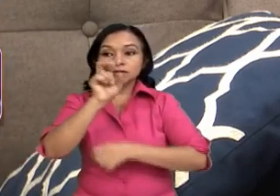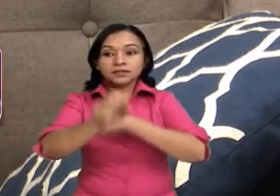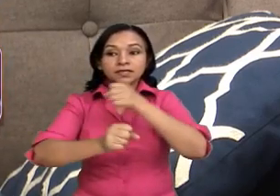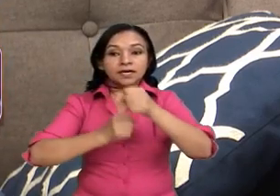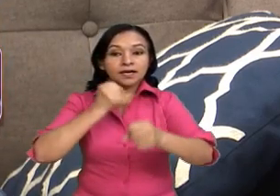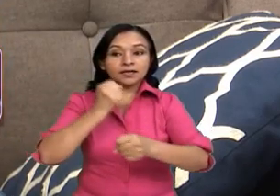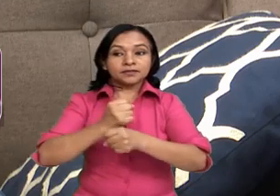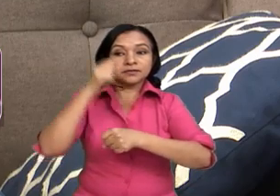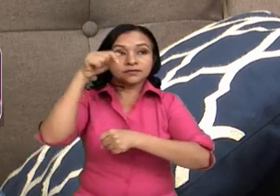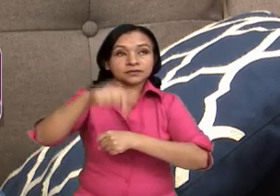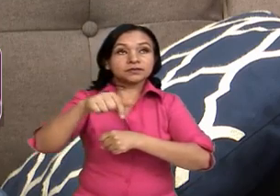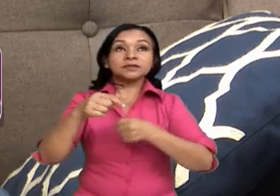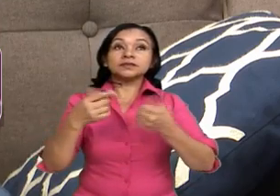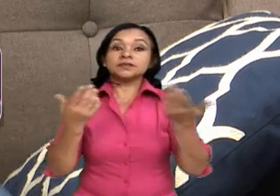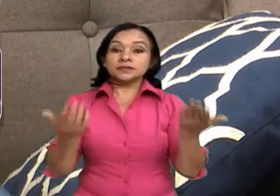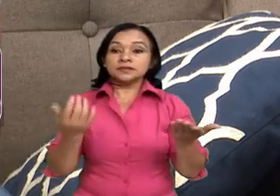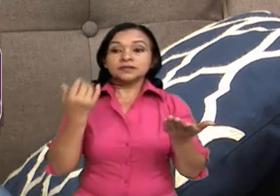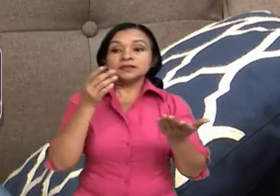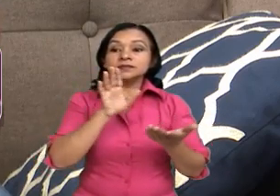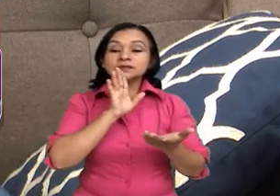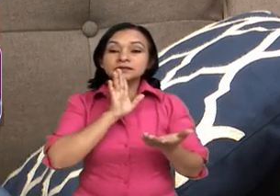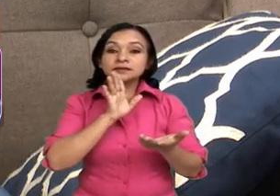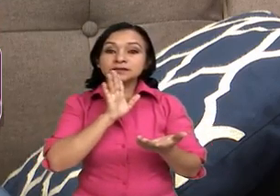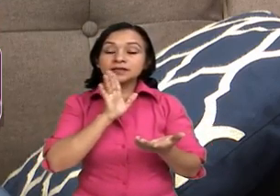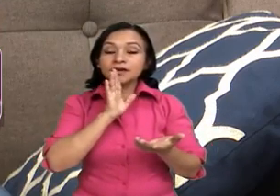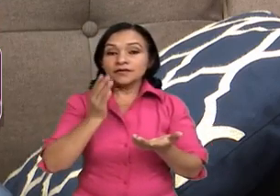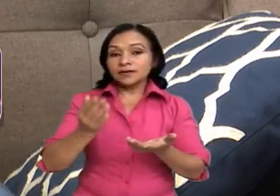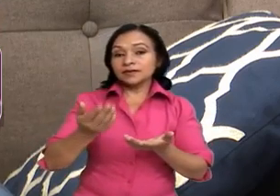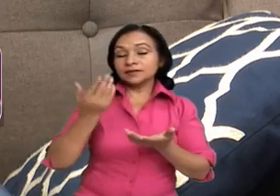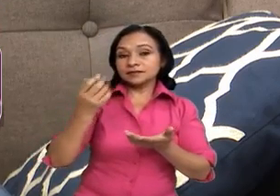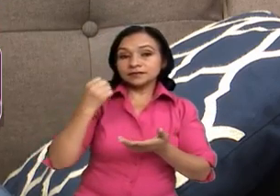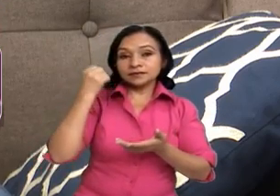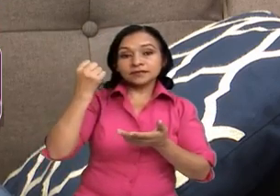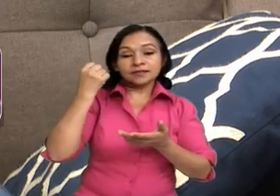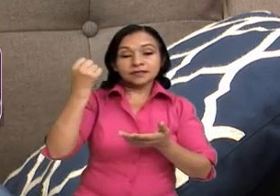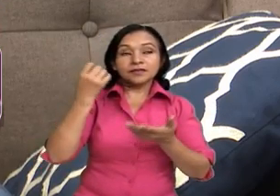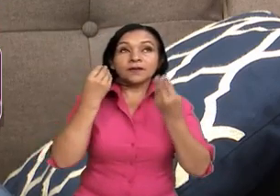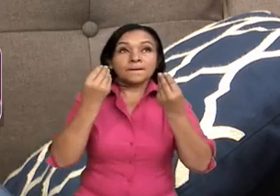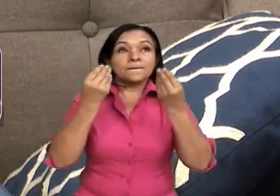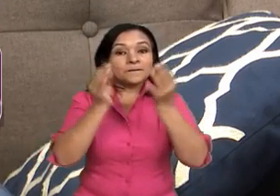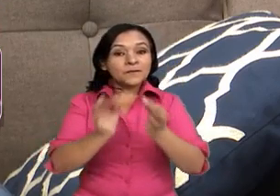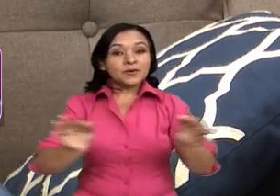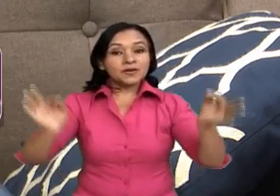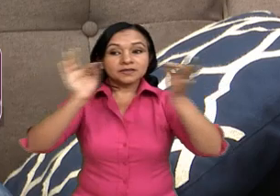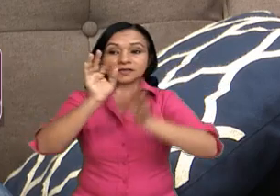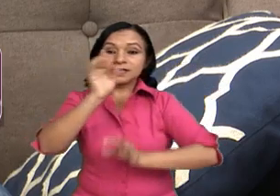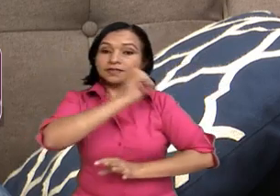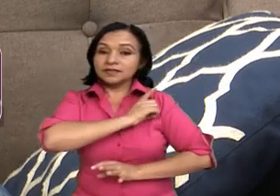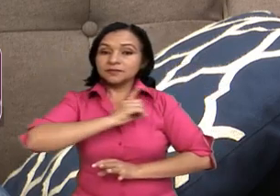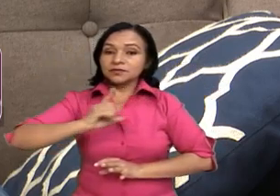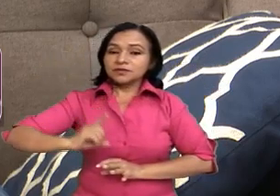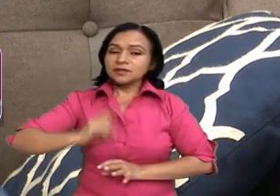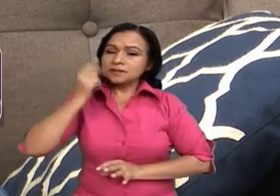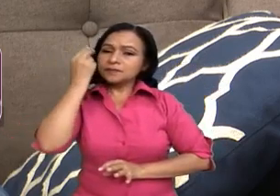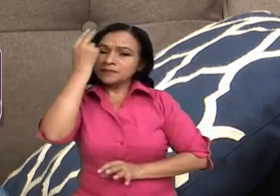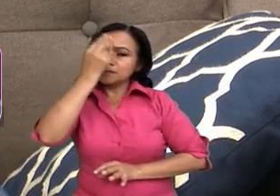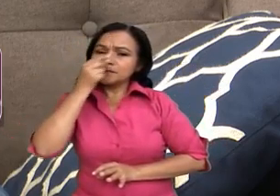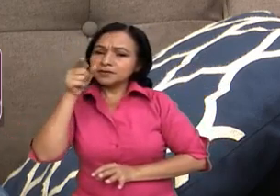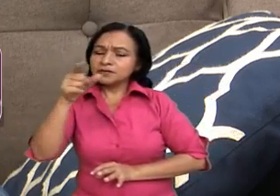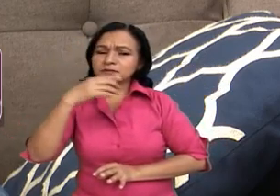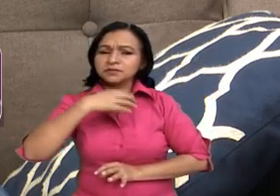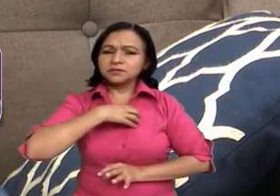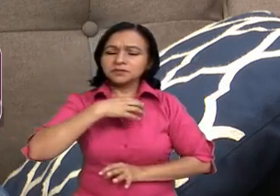hasta acá. Pero sí, se habla ya de victorias bastante importantes. Y le quisiera hacer una pregunta, diputada Viles, a partir de su